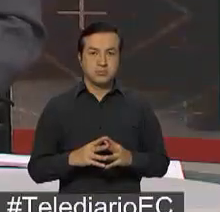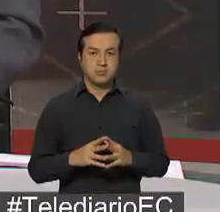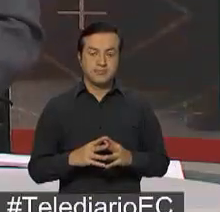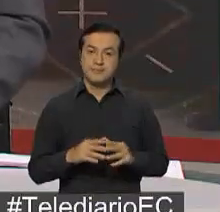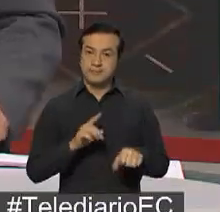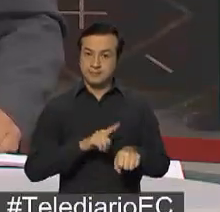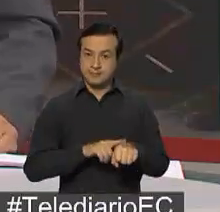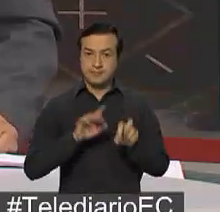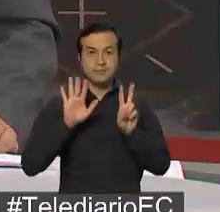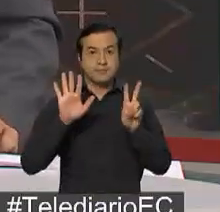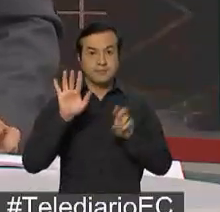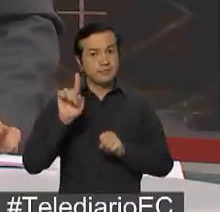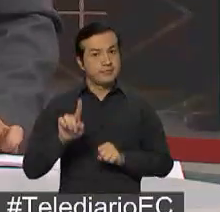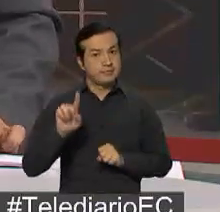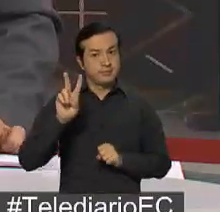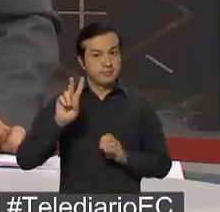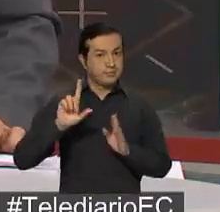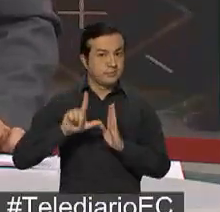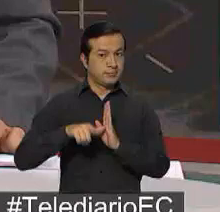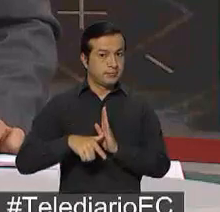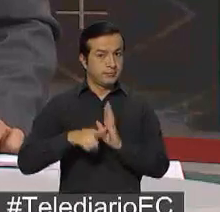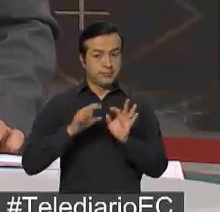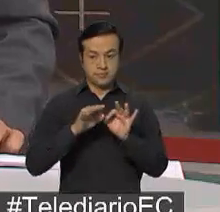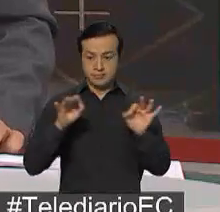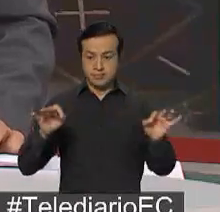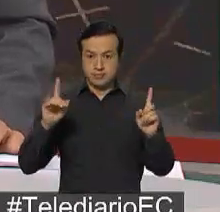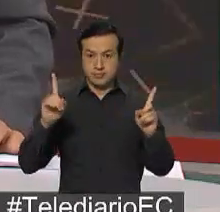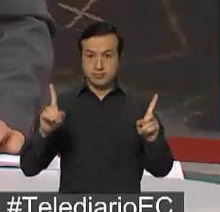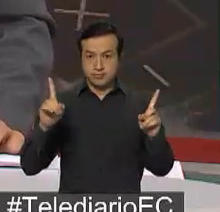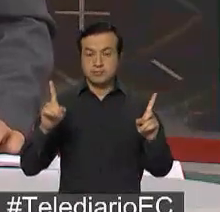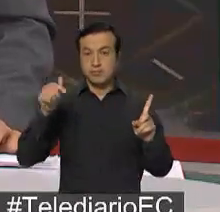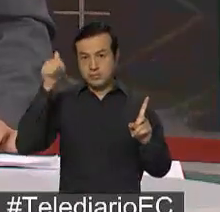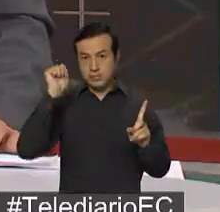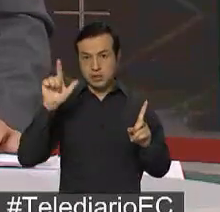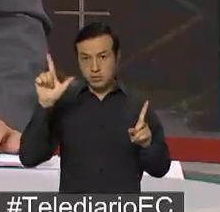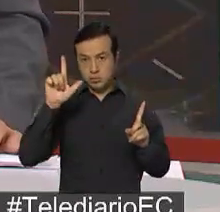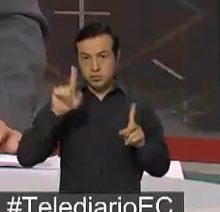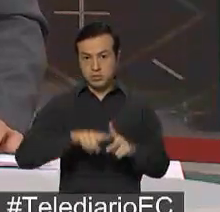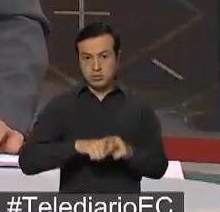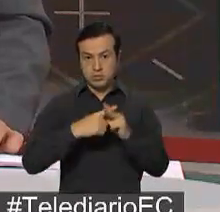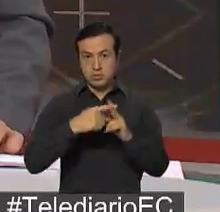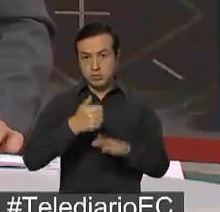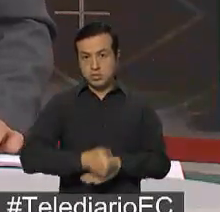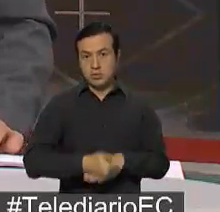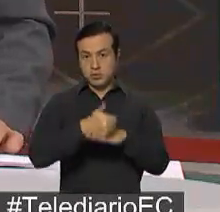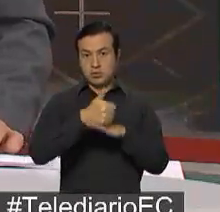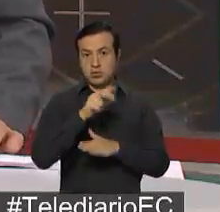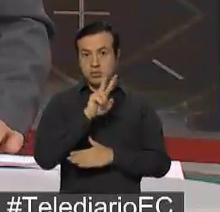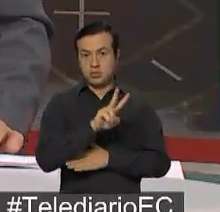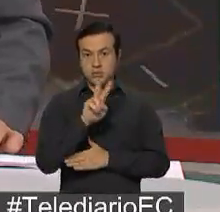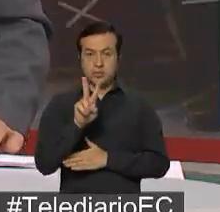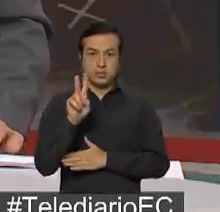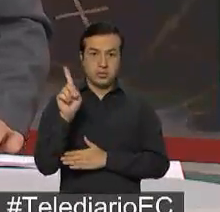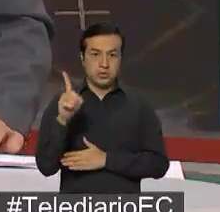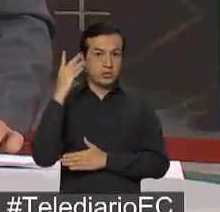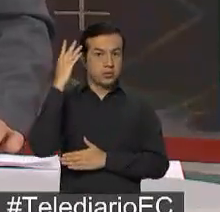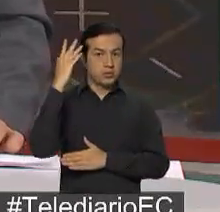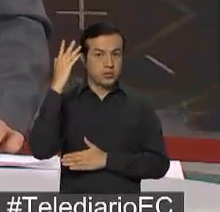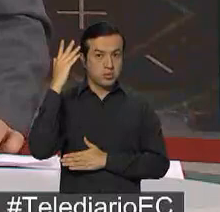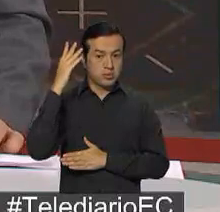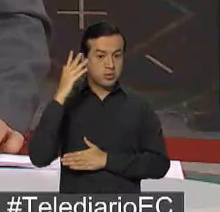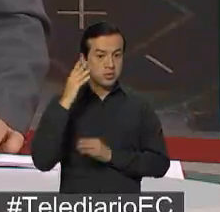siete de la mañana dos minutos en la etapa de distanciamiento que comenzó ayer lunes las autoridades de los 221 cantones del país